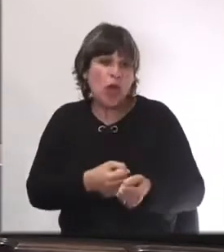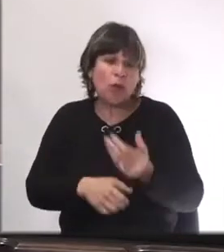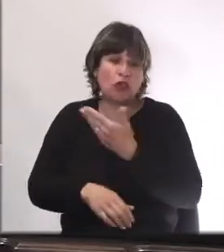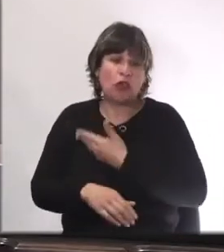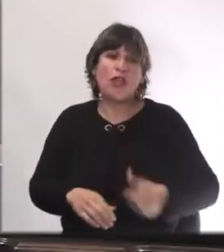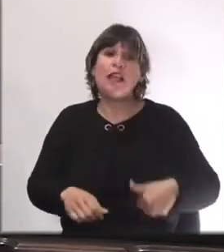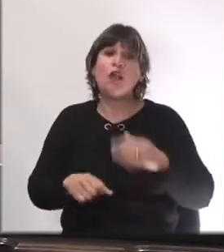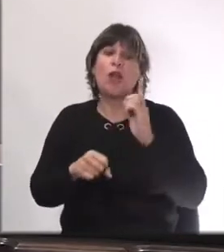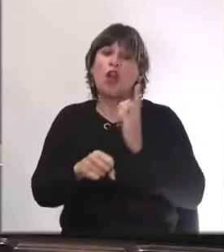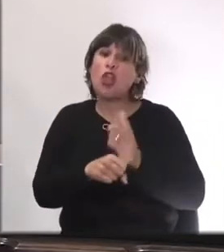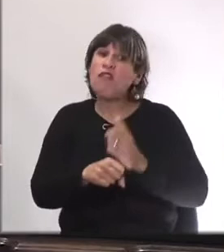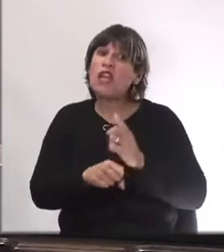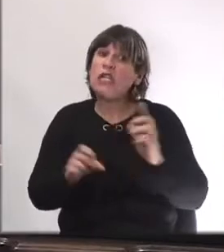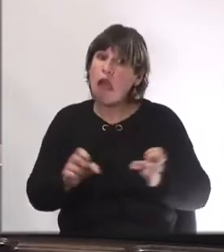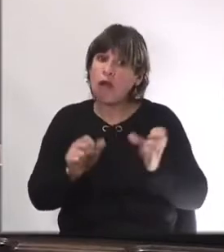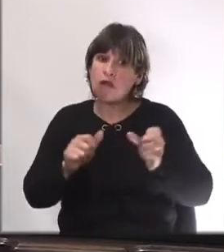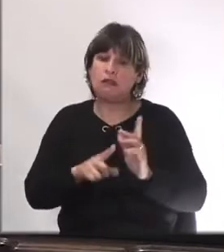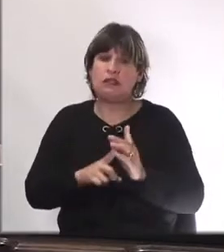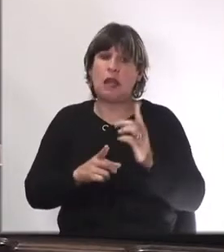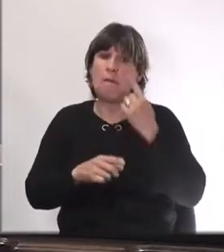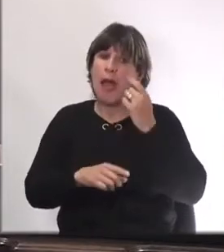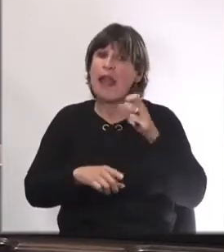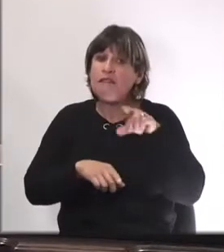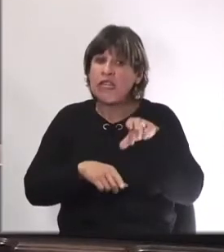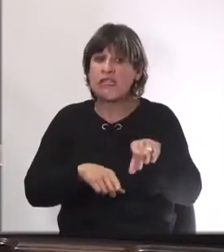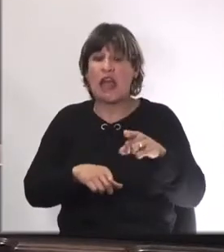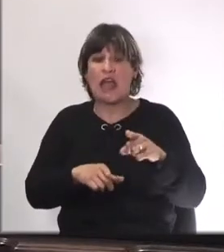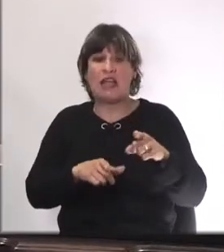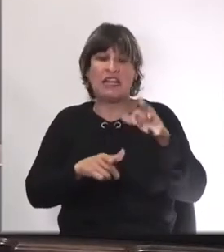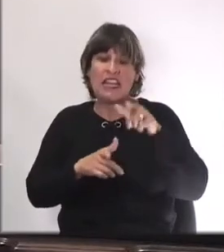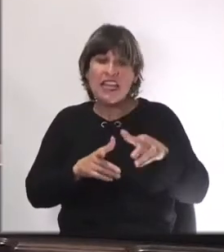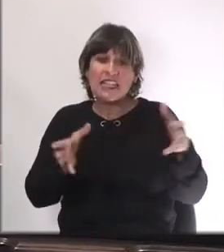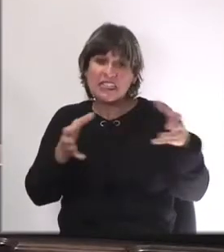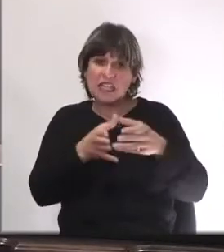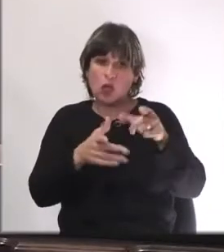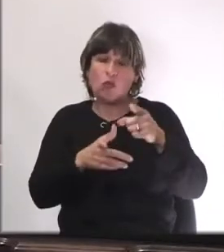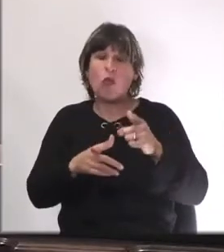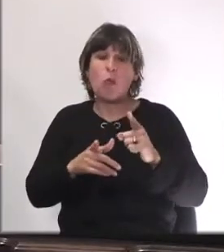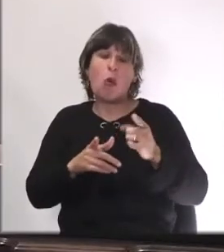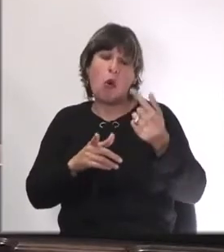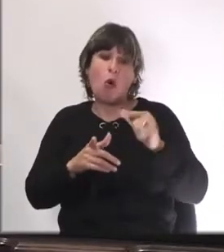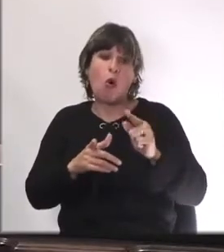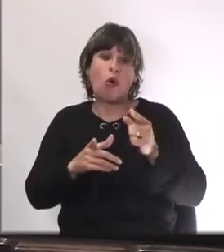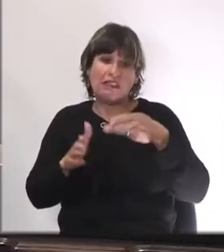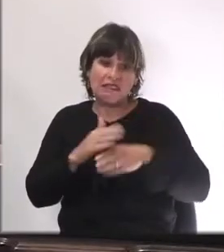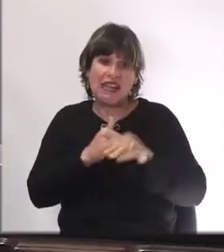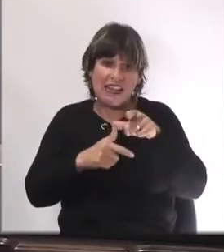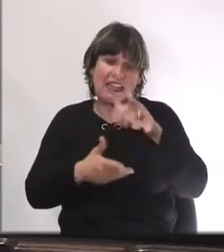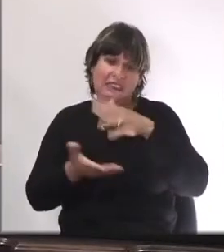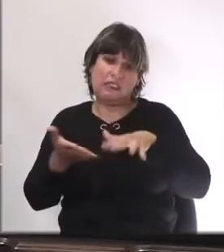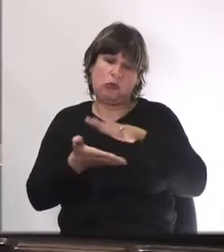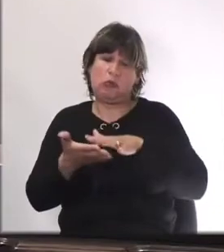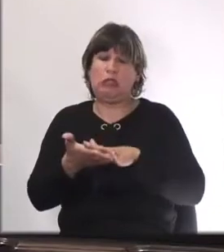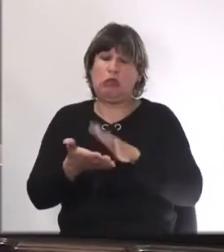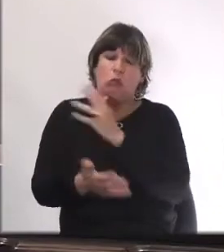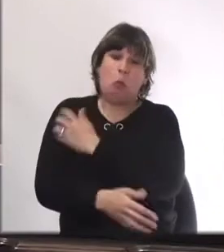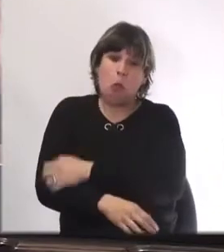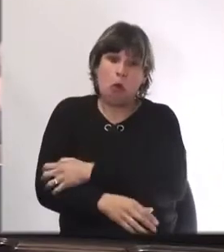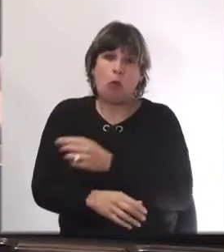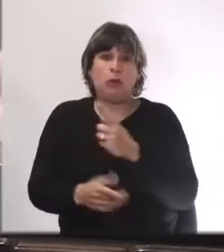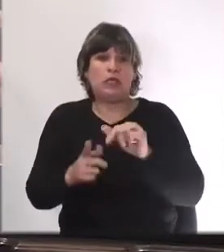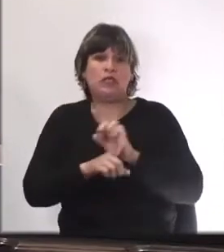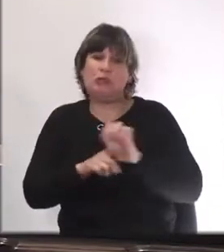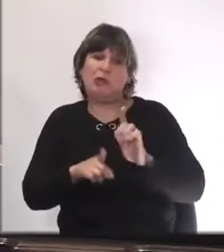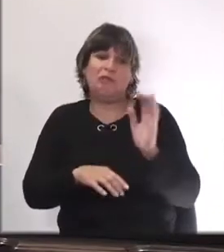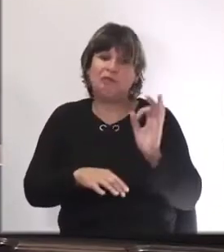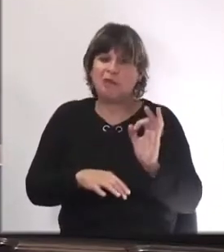hecho para evitar que población cayera en esa situación no fueron